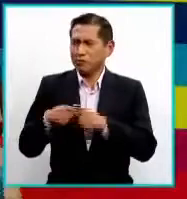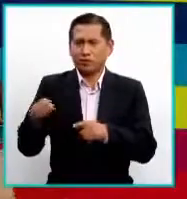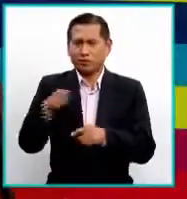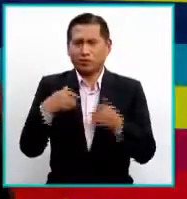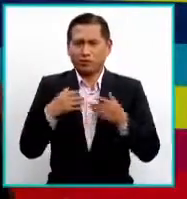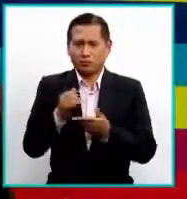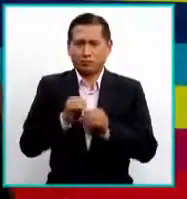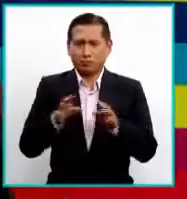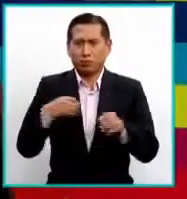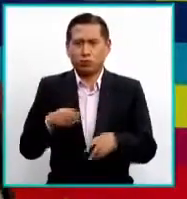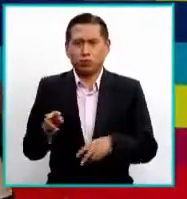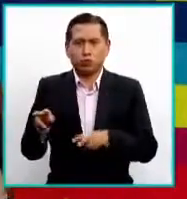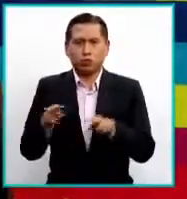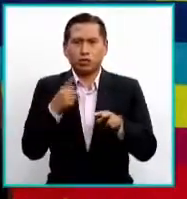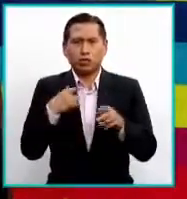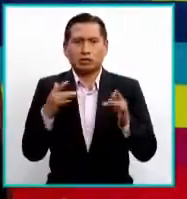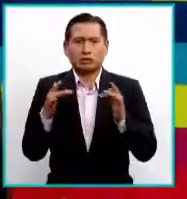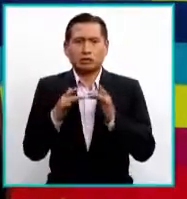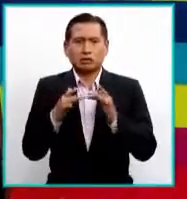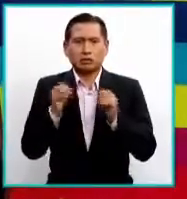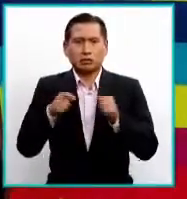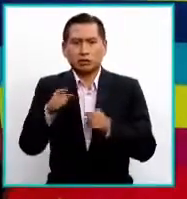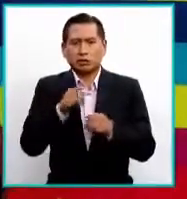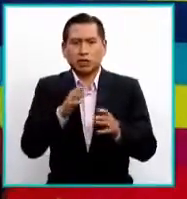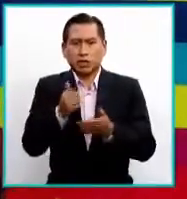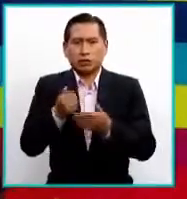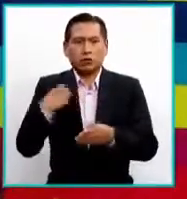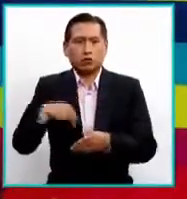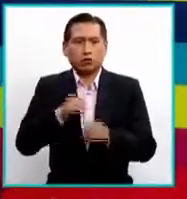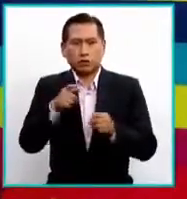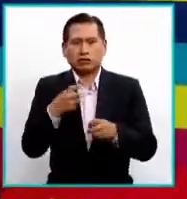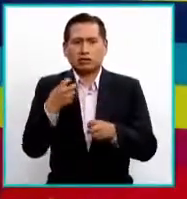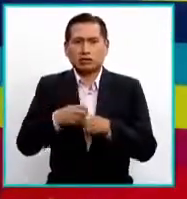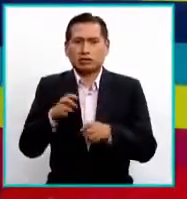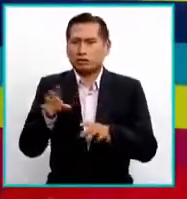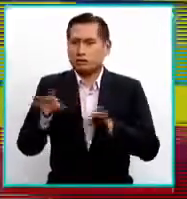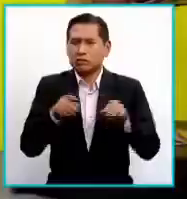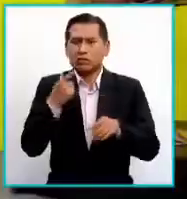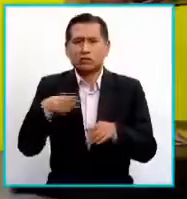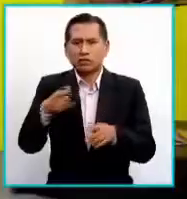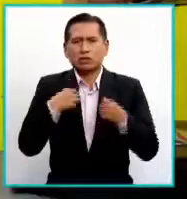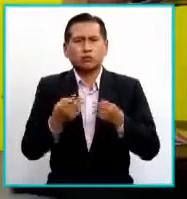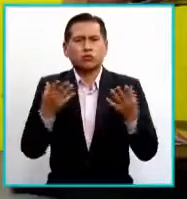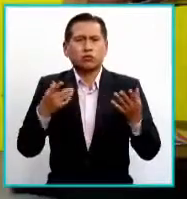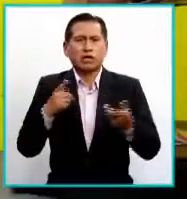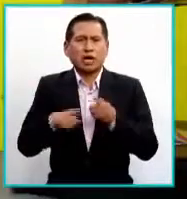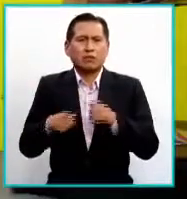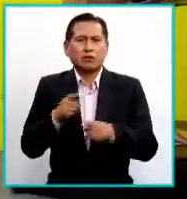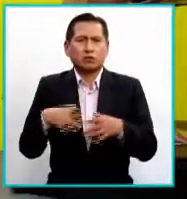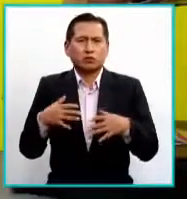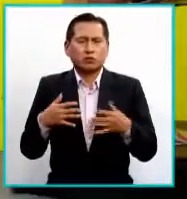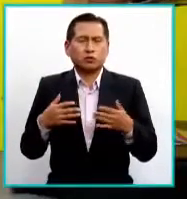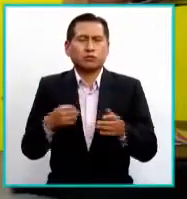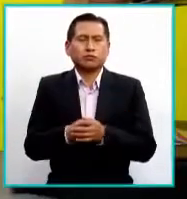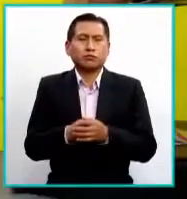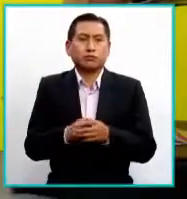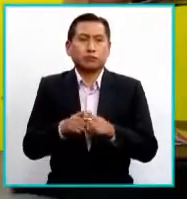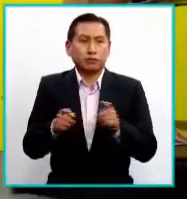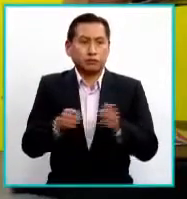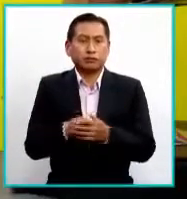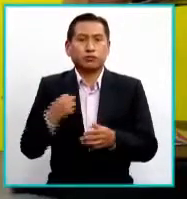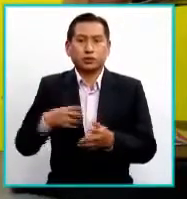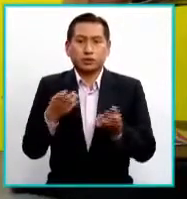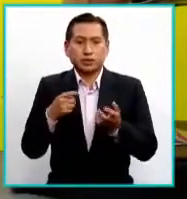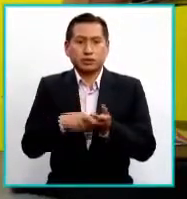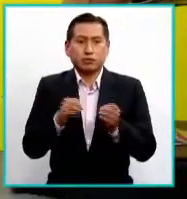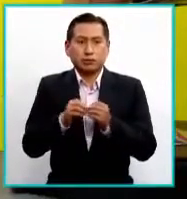tus redes sociales y decir, bueno, ¿a quién contactamos para que nos pueda ayudar en algo? Es bien difícil escoger porque tienes una cantidad de amigos terrible. Sin embargo,